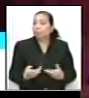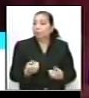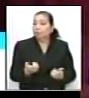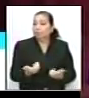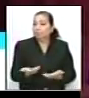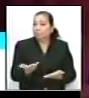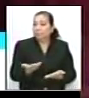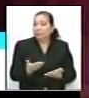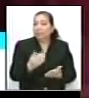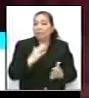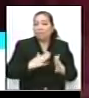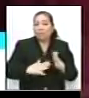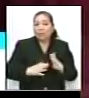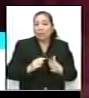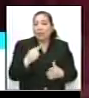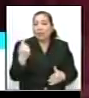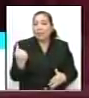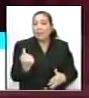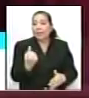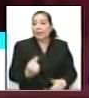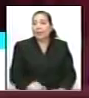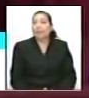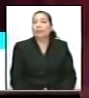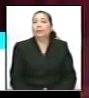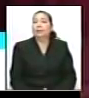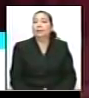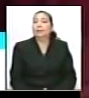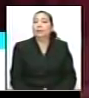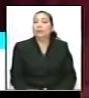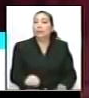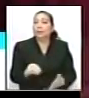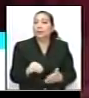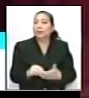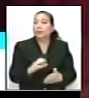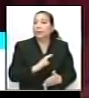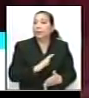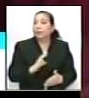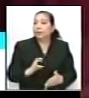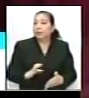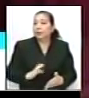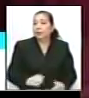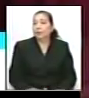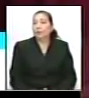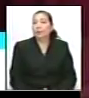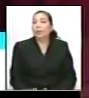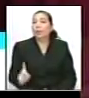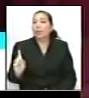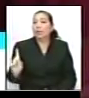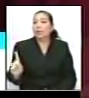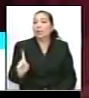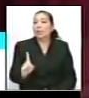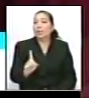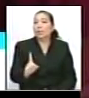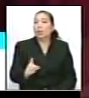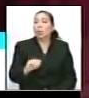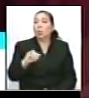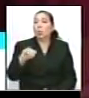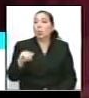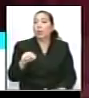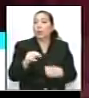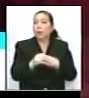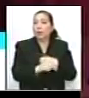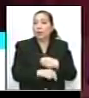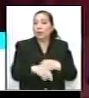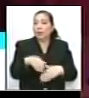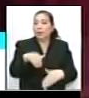alternativamente falsedad genérica en supuesto agravio del Estado individualizado en el Jurado Nacional de